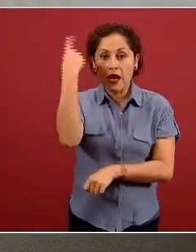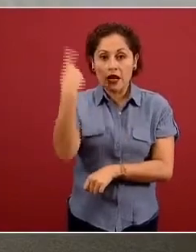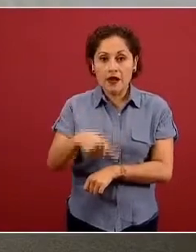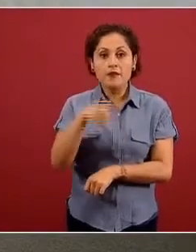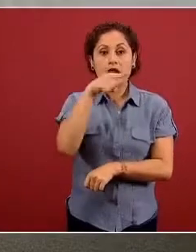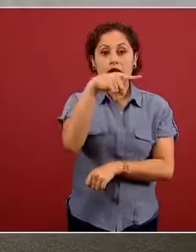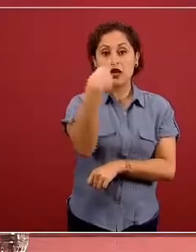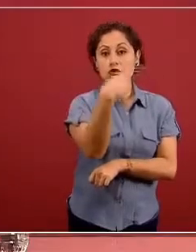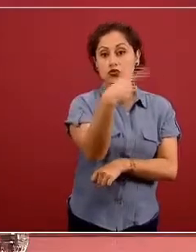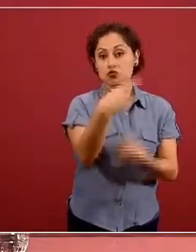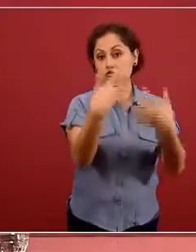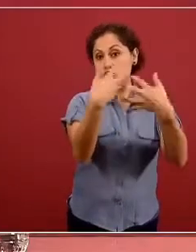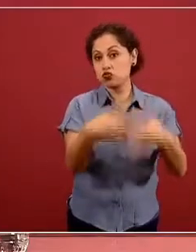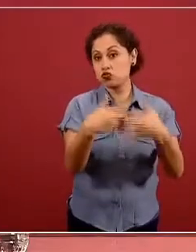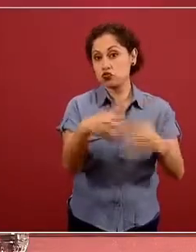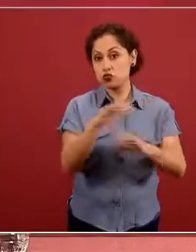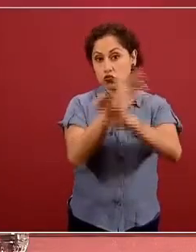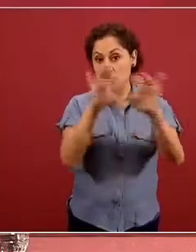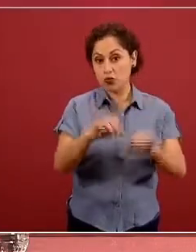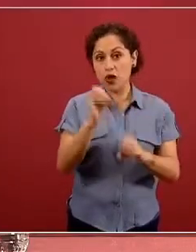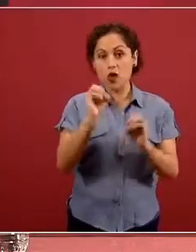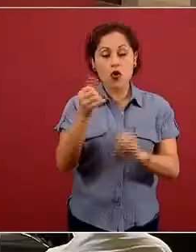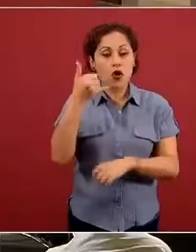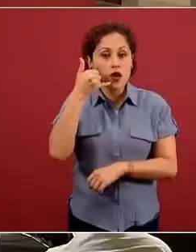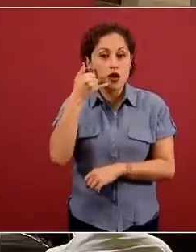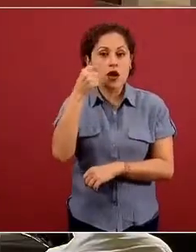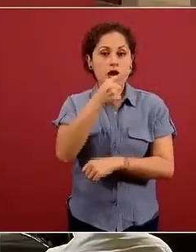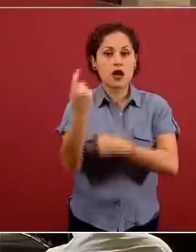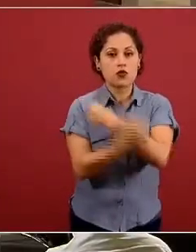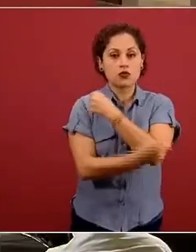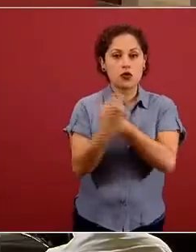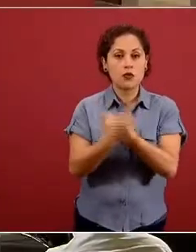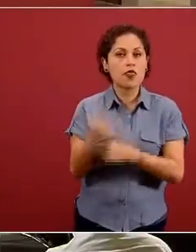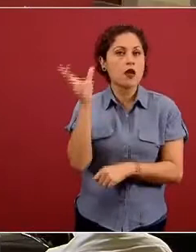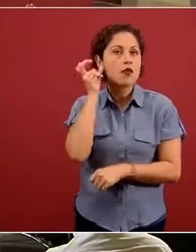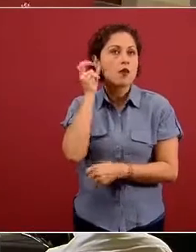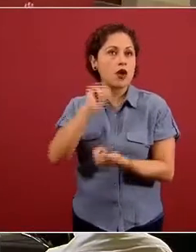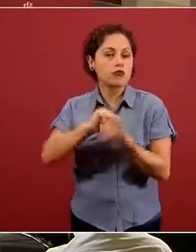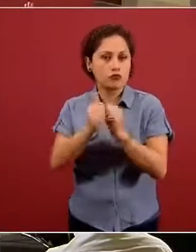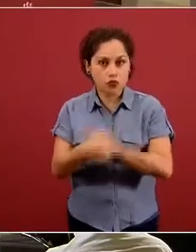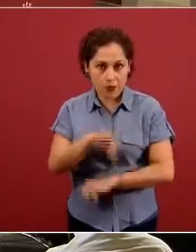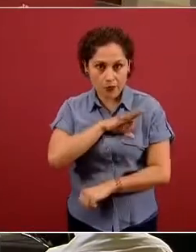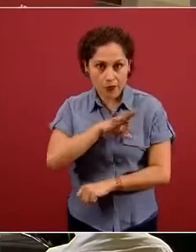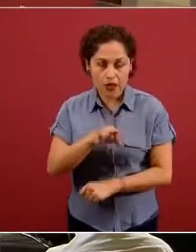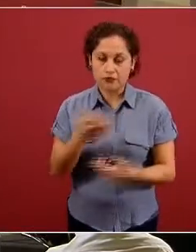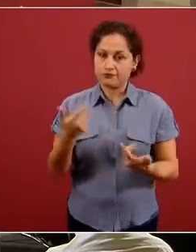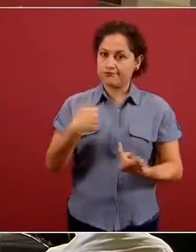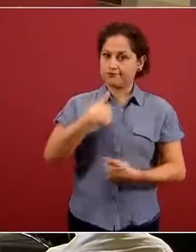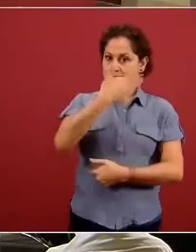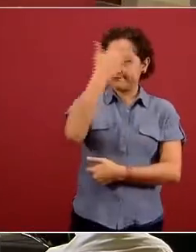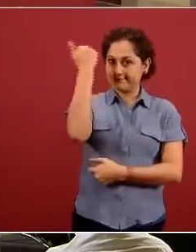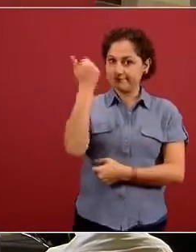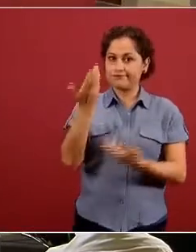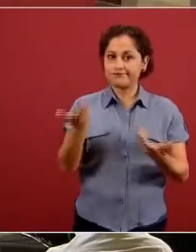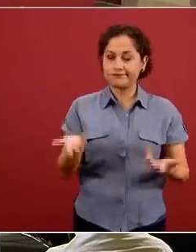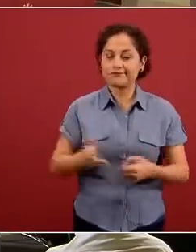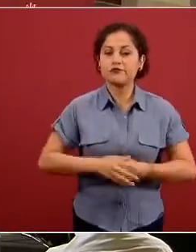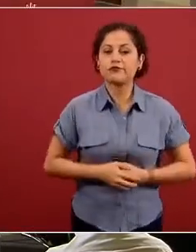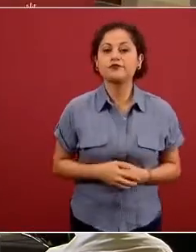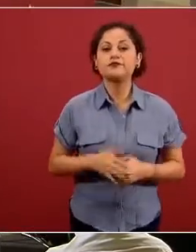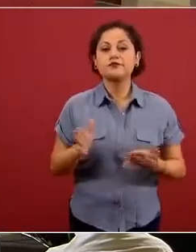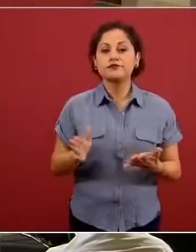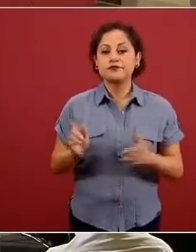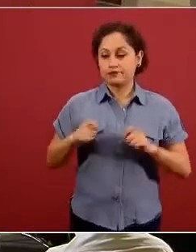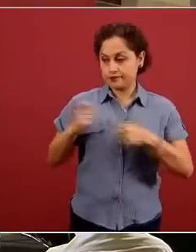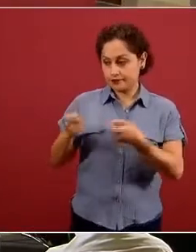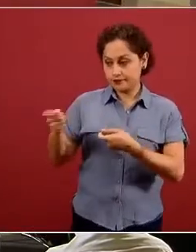dictar su dispositivo. Muchas gracias. Gracias, doctor Ricardo Cortés. De VIH, tenemos a la